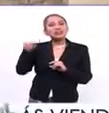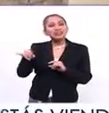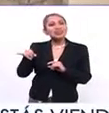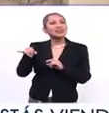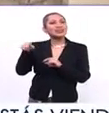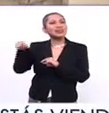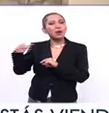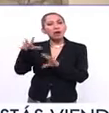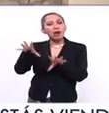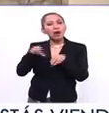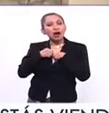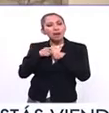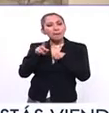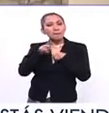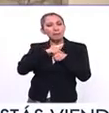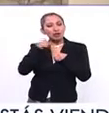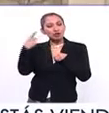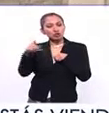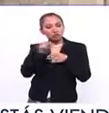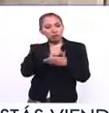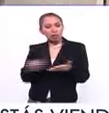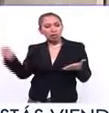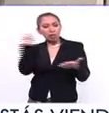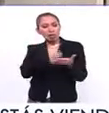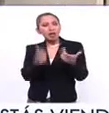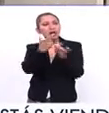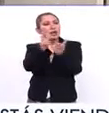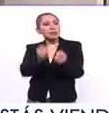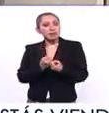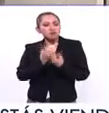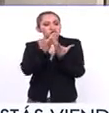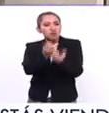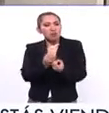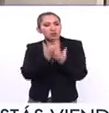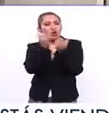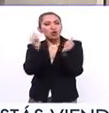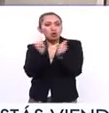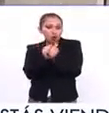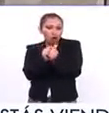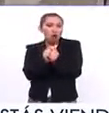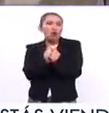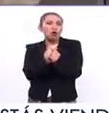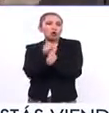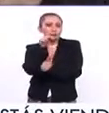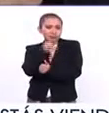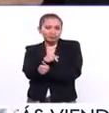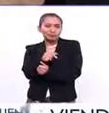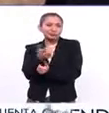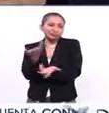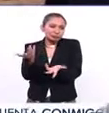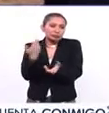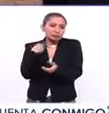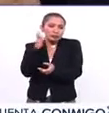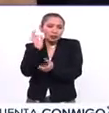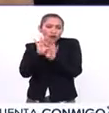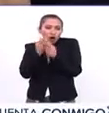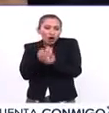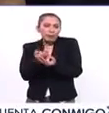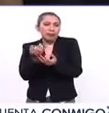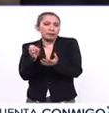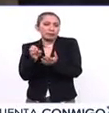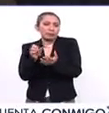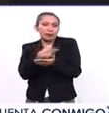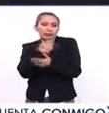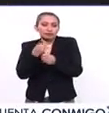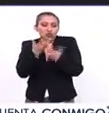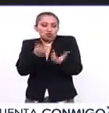sí adoptó como propio este proceso de liberación de la creatividad a partir pues, de ese tipo de estrategias que eran